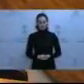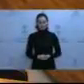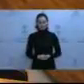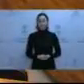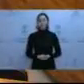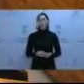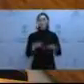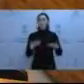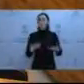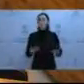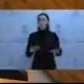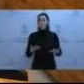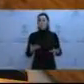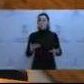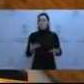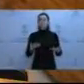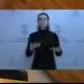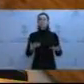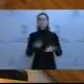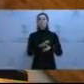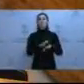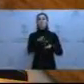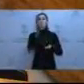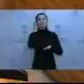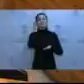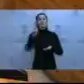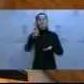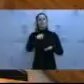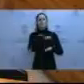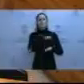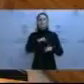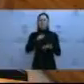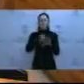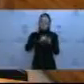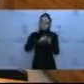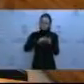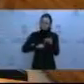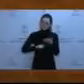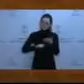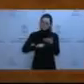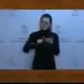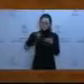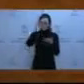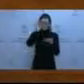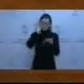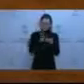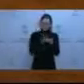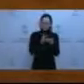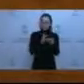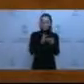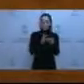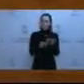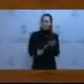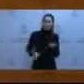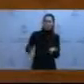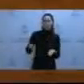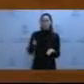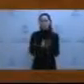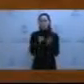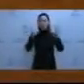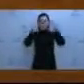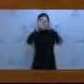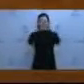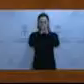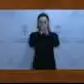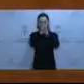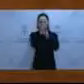Sí, señora consejera, yo he tomado notas de lo que usted me ha comentado. Yo creo que volvemos al oscurantismo y al no contar,